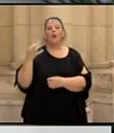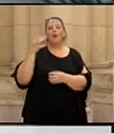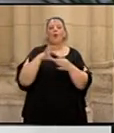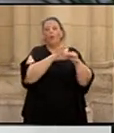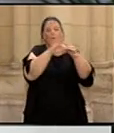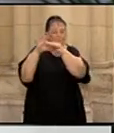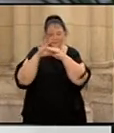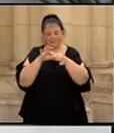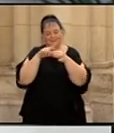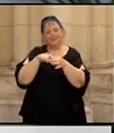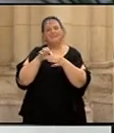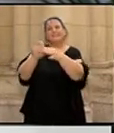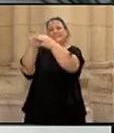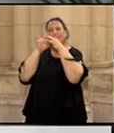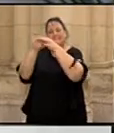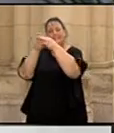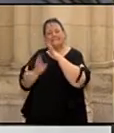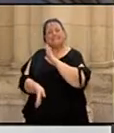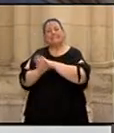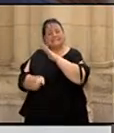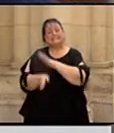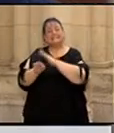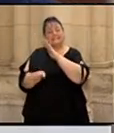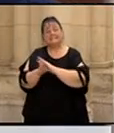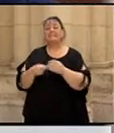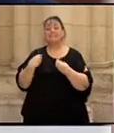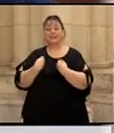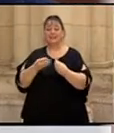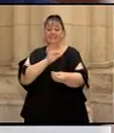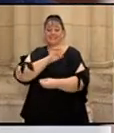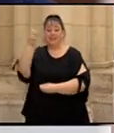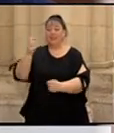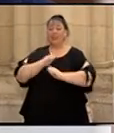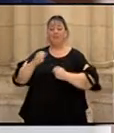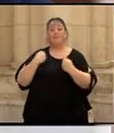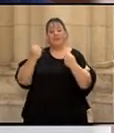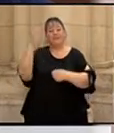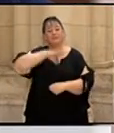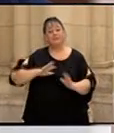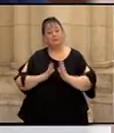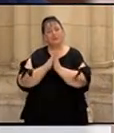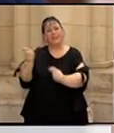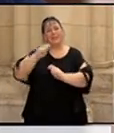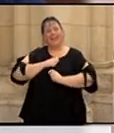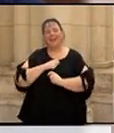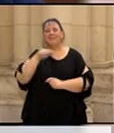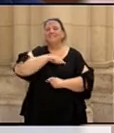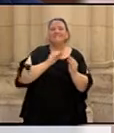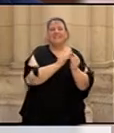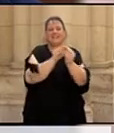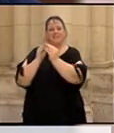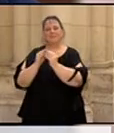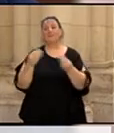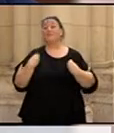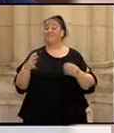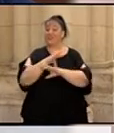vivir permanentemente con el Señor y que nos lo da a la fuerza del Espíritu Santo, nos hace tener un mismo sentir, vivir en